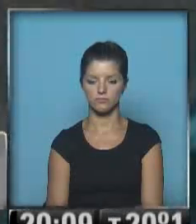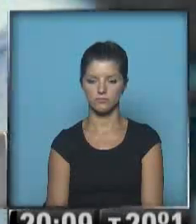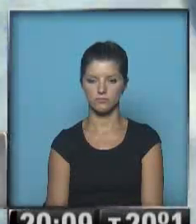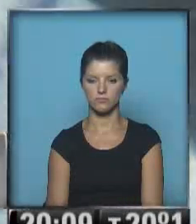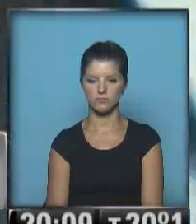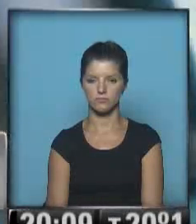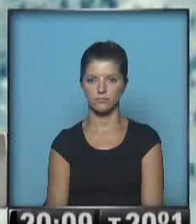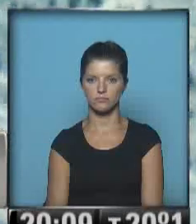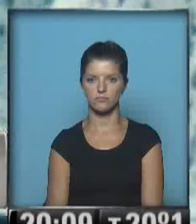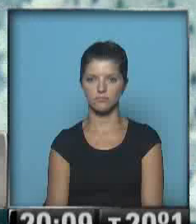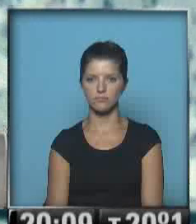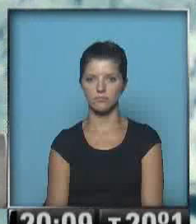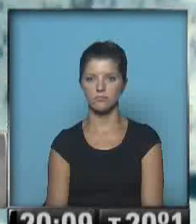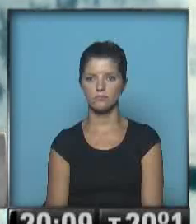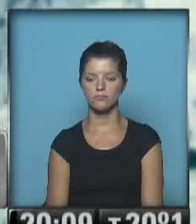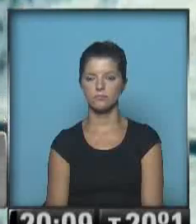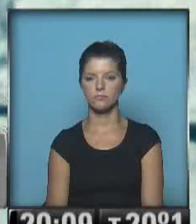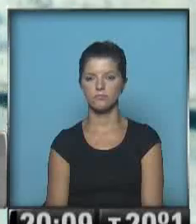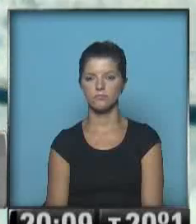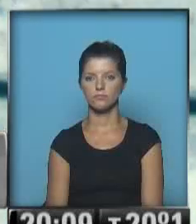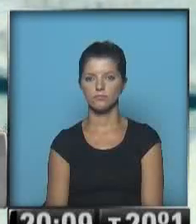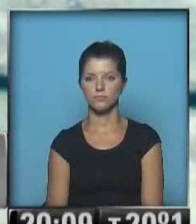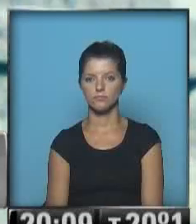argentinians have made their